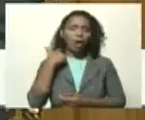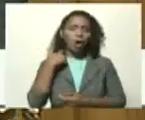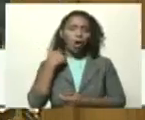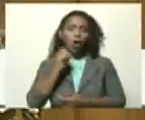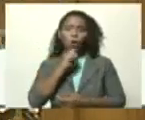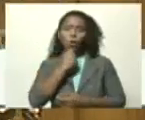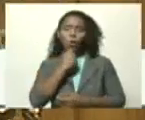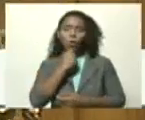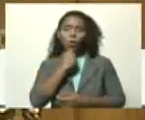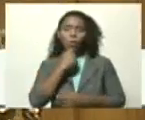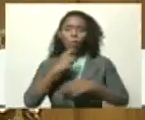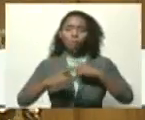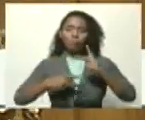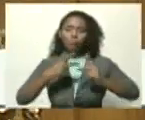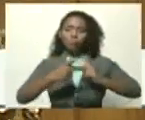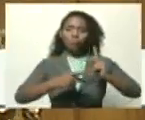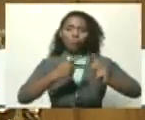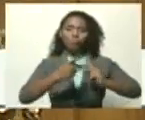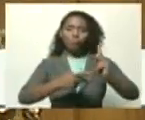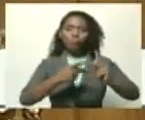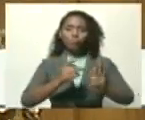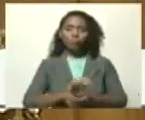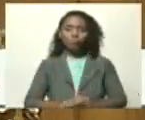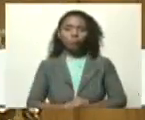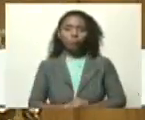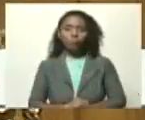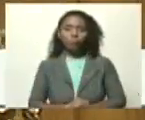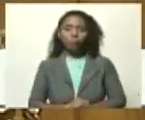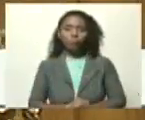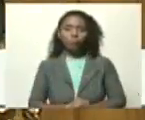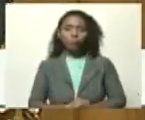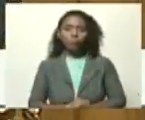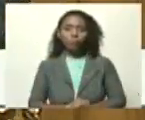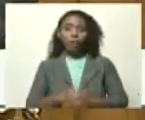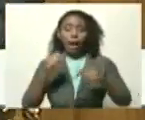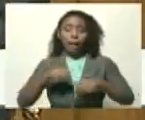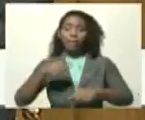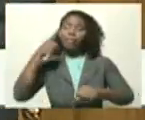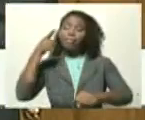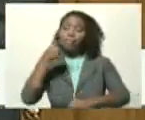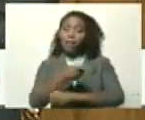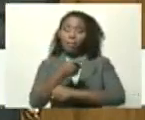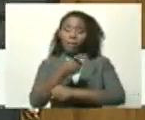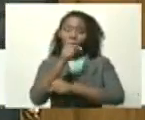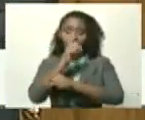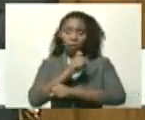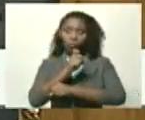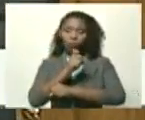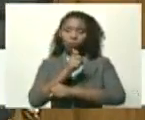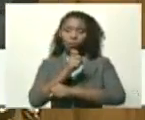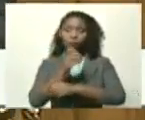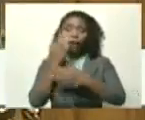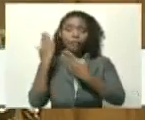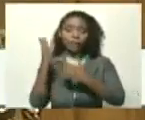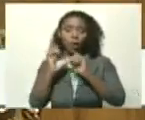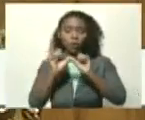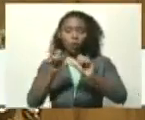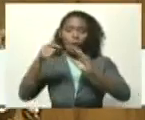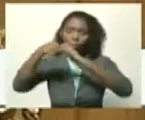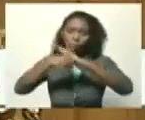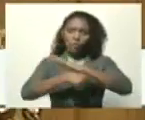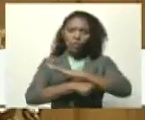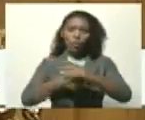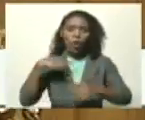Orgánico Procesal Penal. Este debe ser el año de continuar profundizando